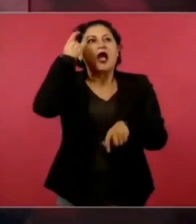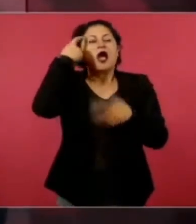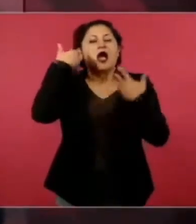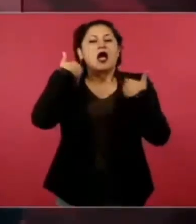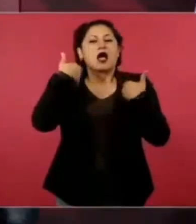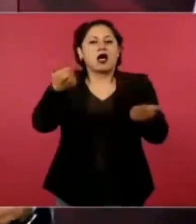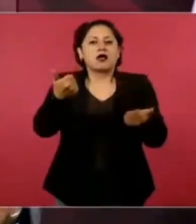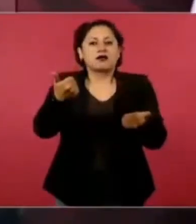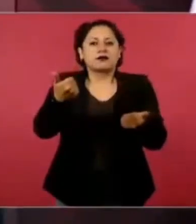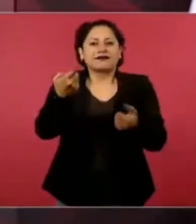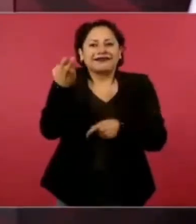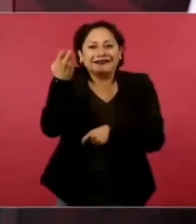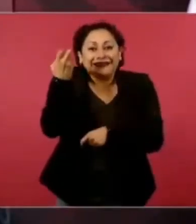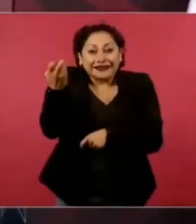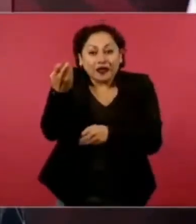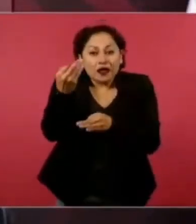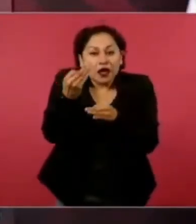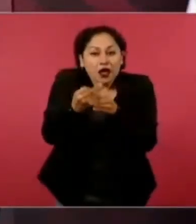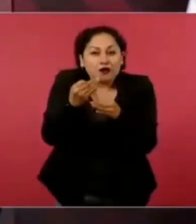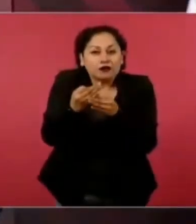Porque